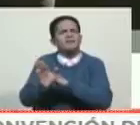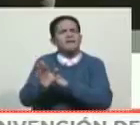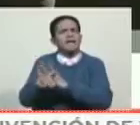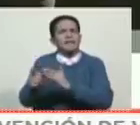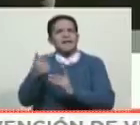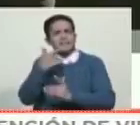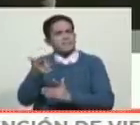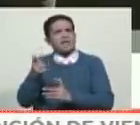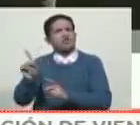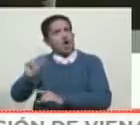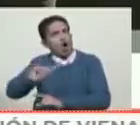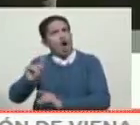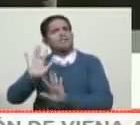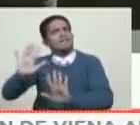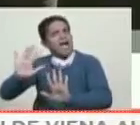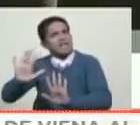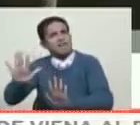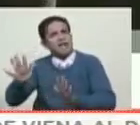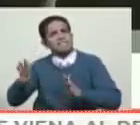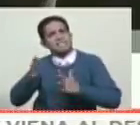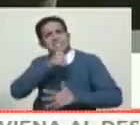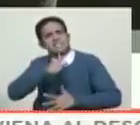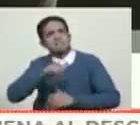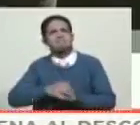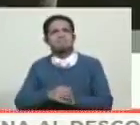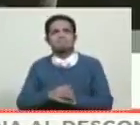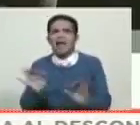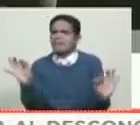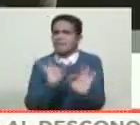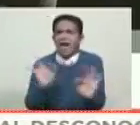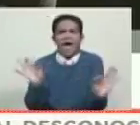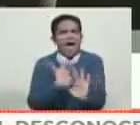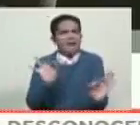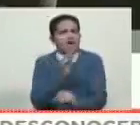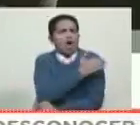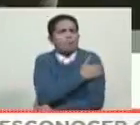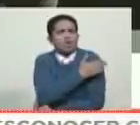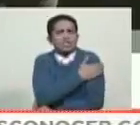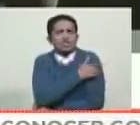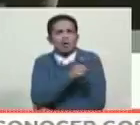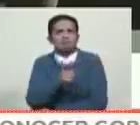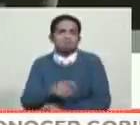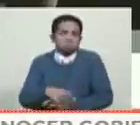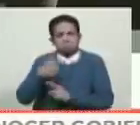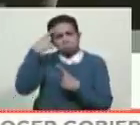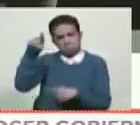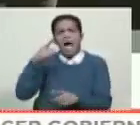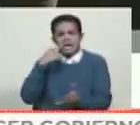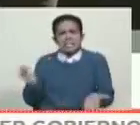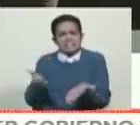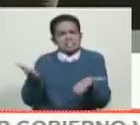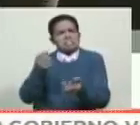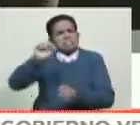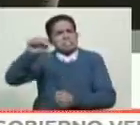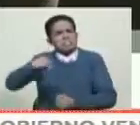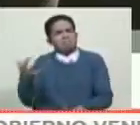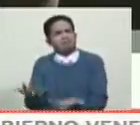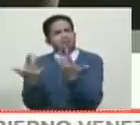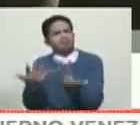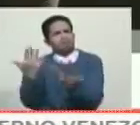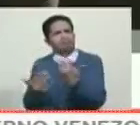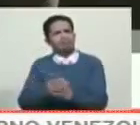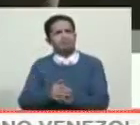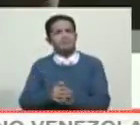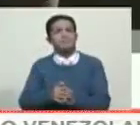de salvajismo de tal naturaleza? Nadie. Nadie, porque ellos lo alientan, y no solo los alientan los